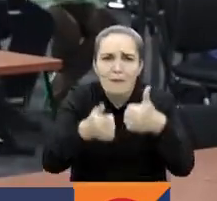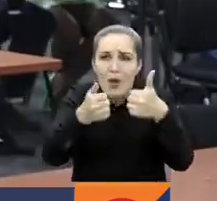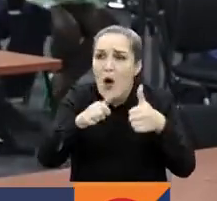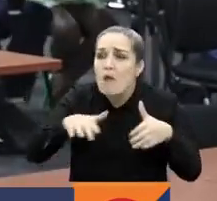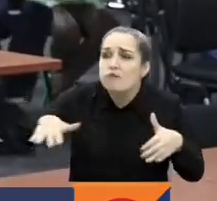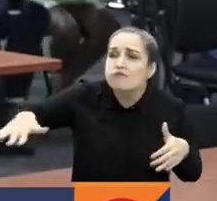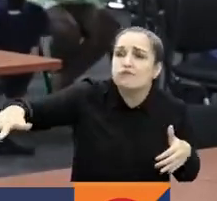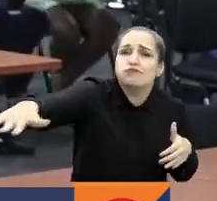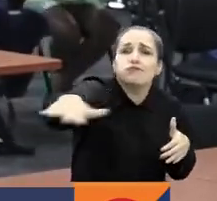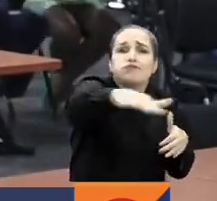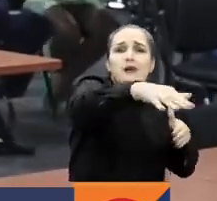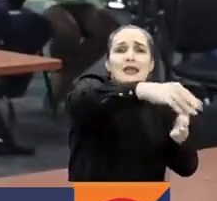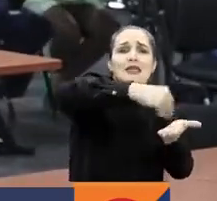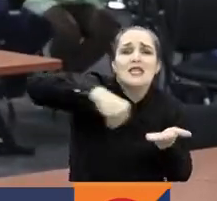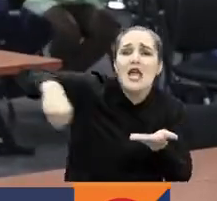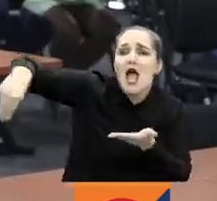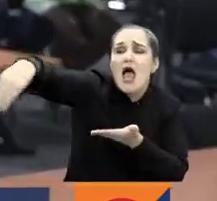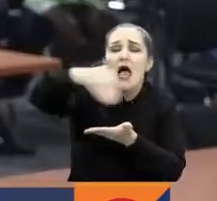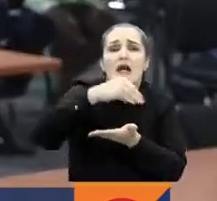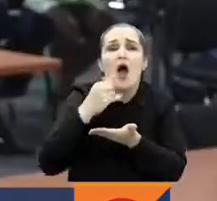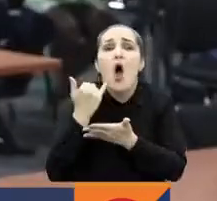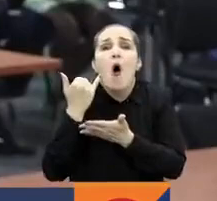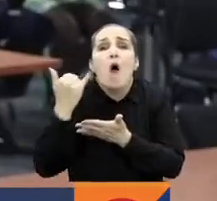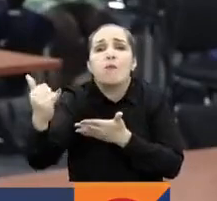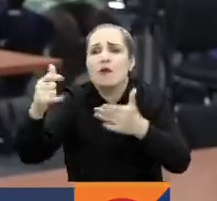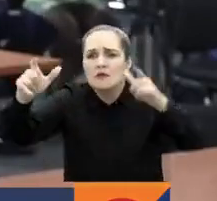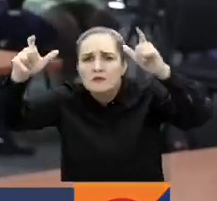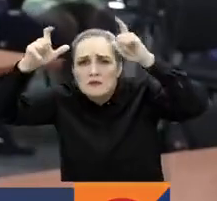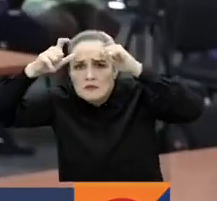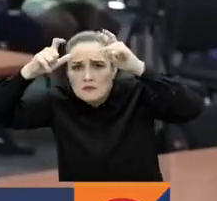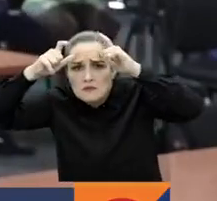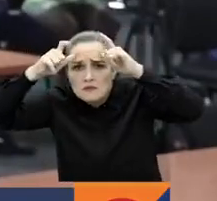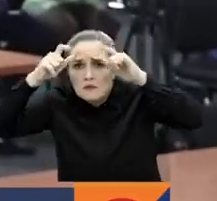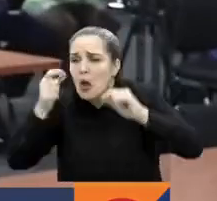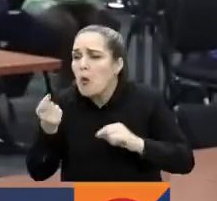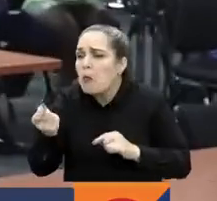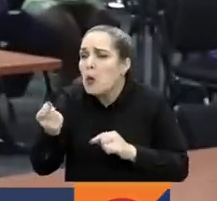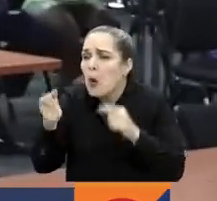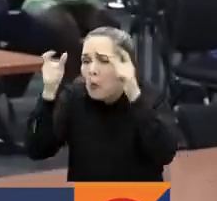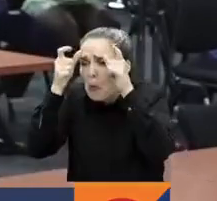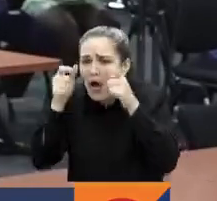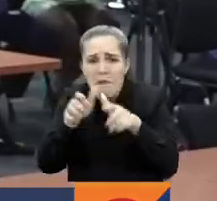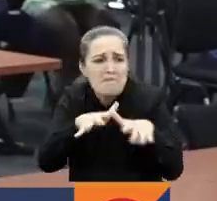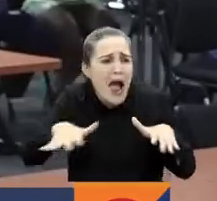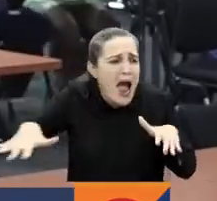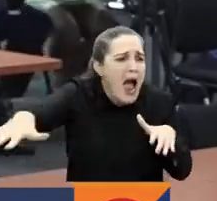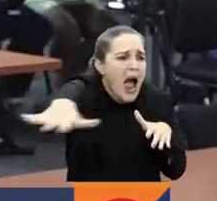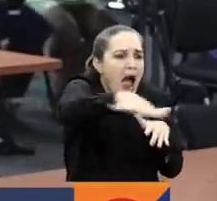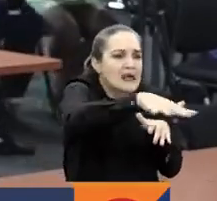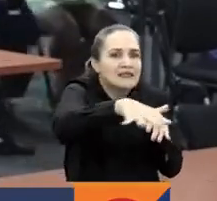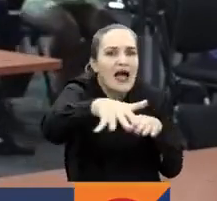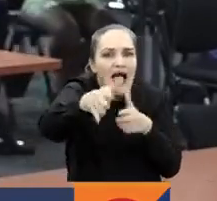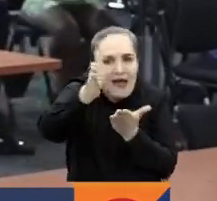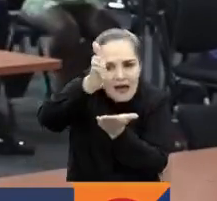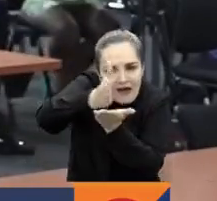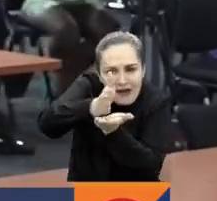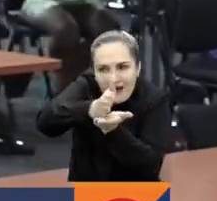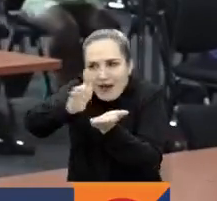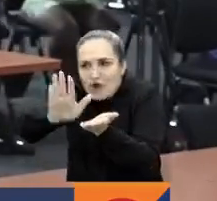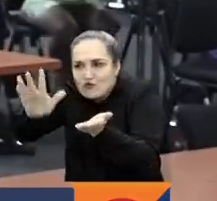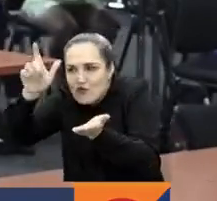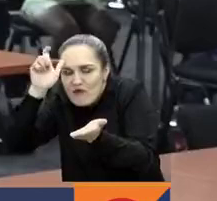extensiva, que están subutilizadas y que las necesitamos para que la producción agrícola y pecuaria del país